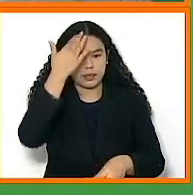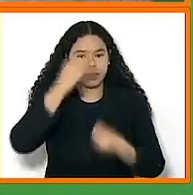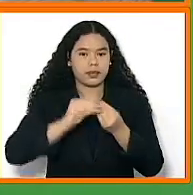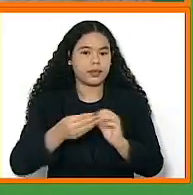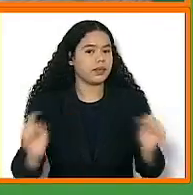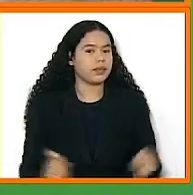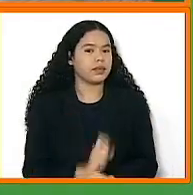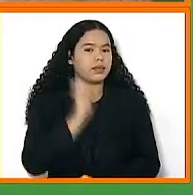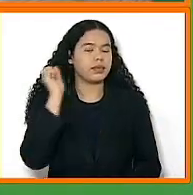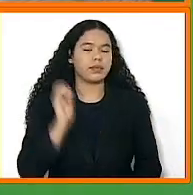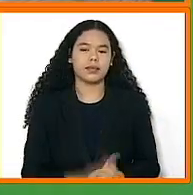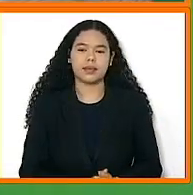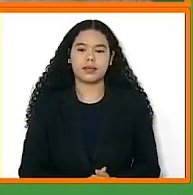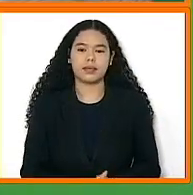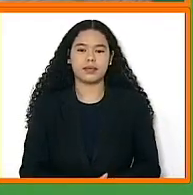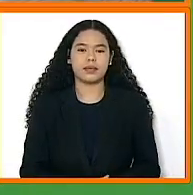es...